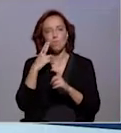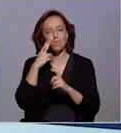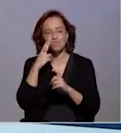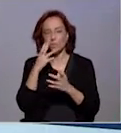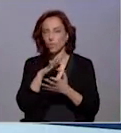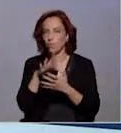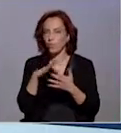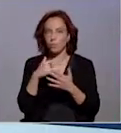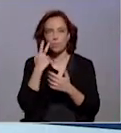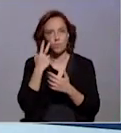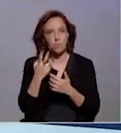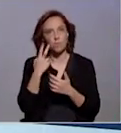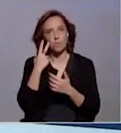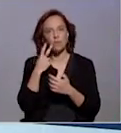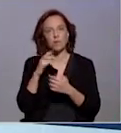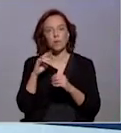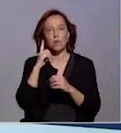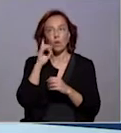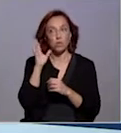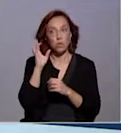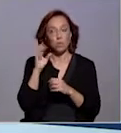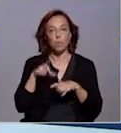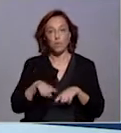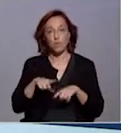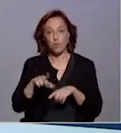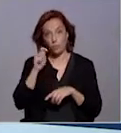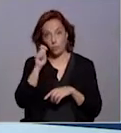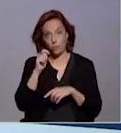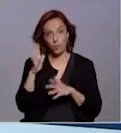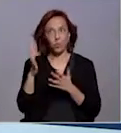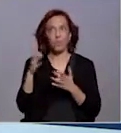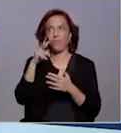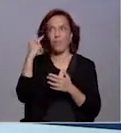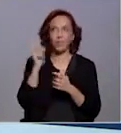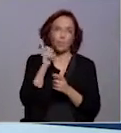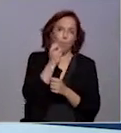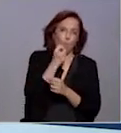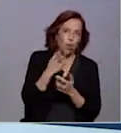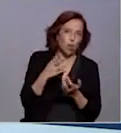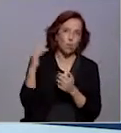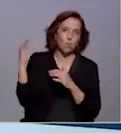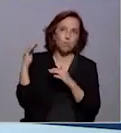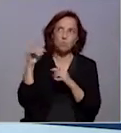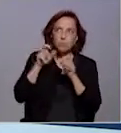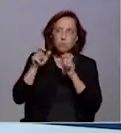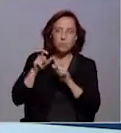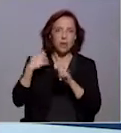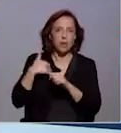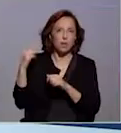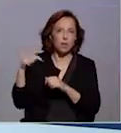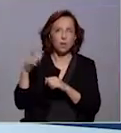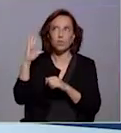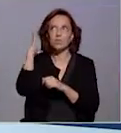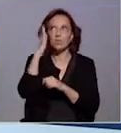no estamos hablando recibe estábamos escuchando la ministra de turismo que la temporada no fue tan buena que eso sirve sobre todo al interior del país donde se